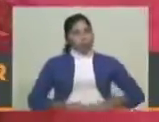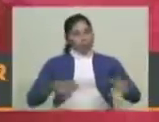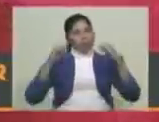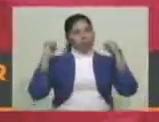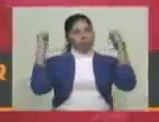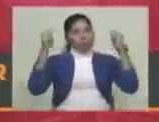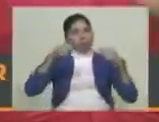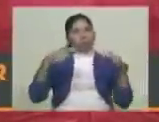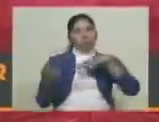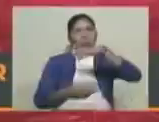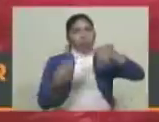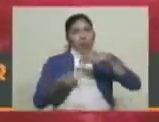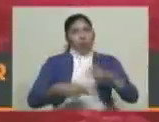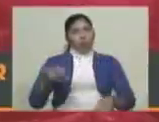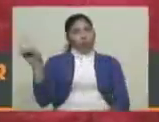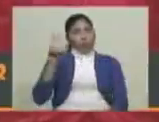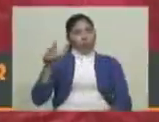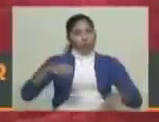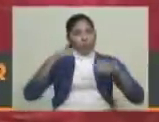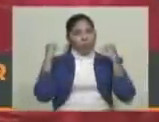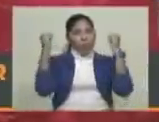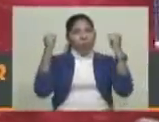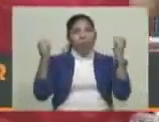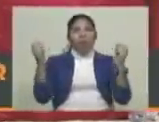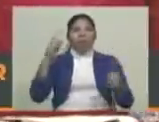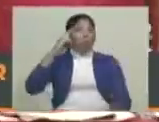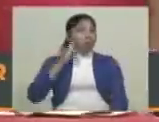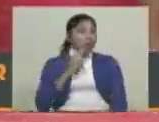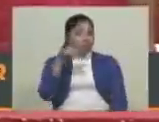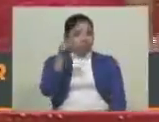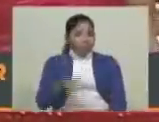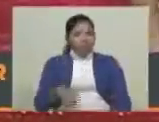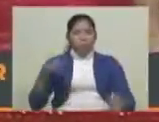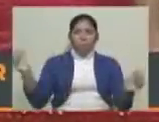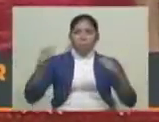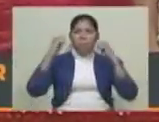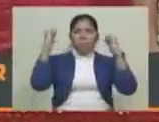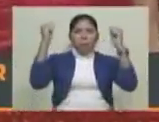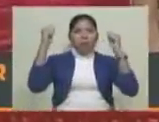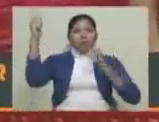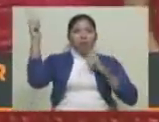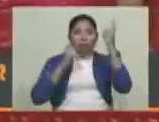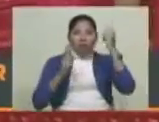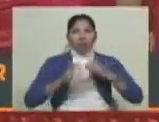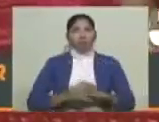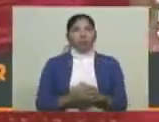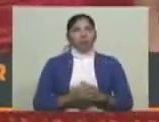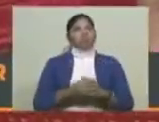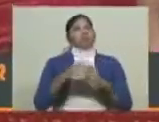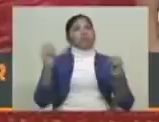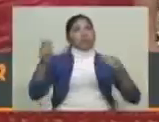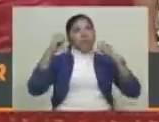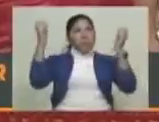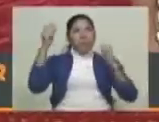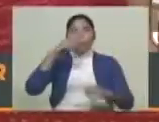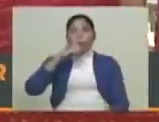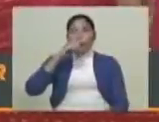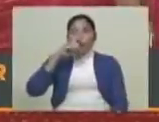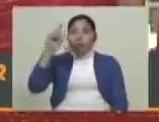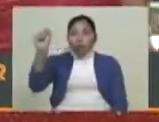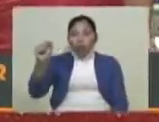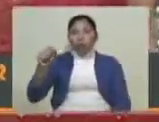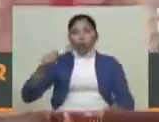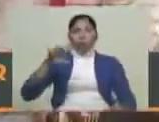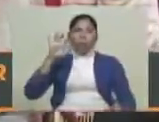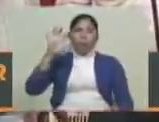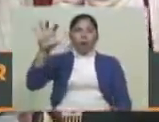bolivariana! ¡Que viva Bolívar! ¡Que viva Chávez! ¡Que viva Maduro! ¡Que viva la